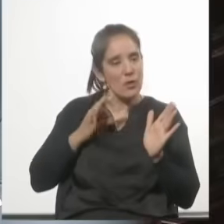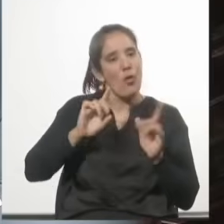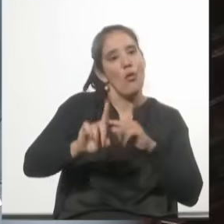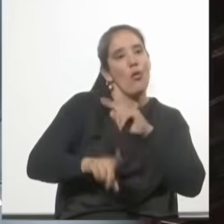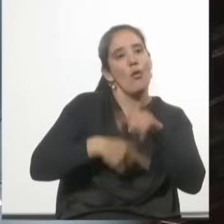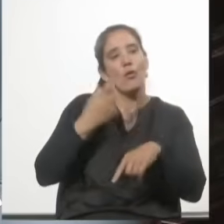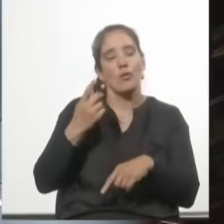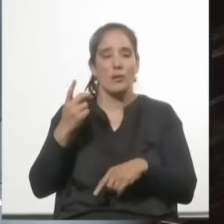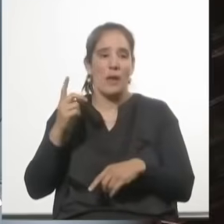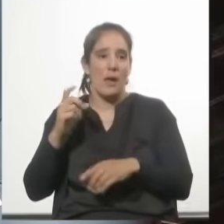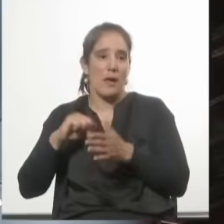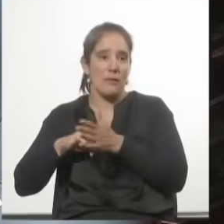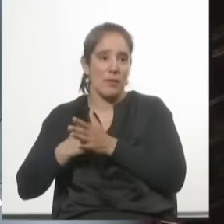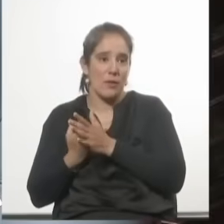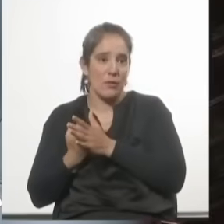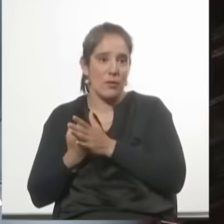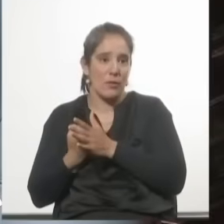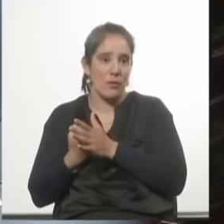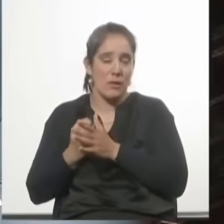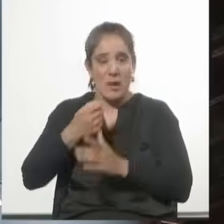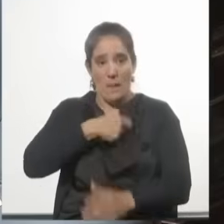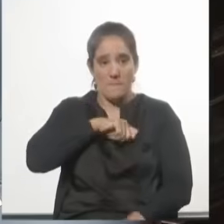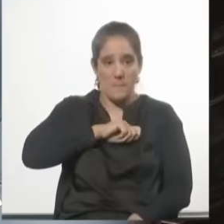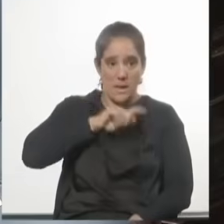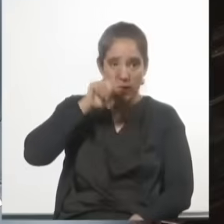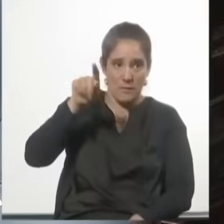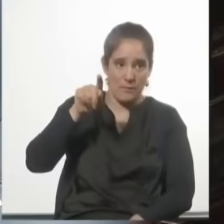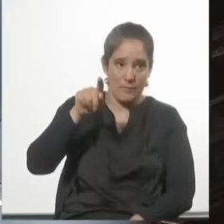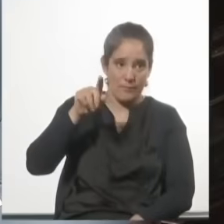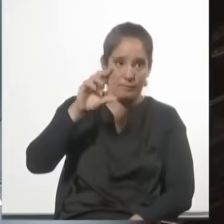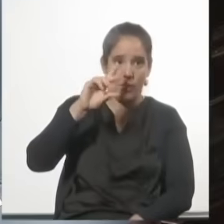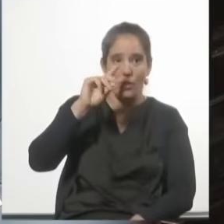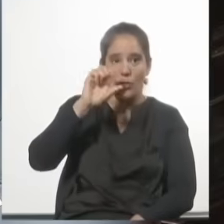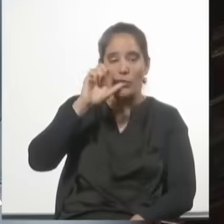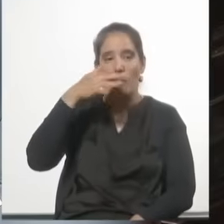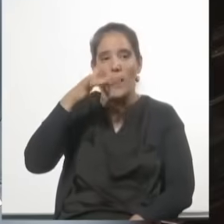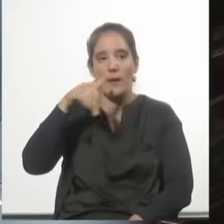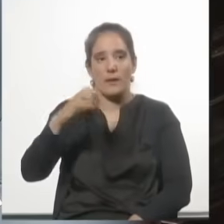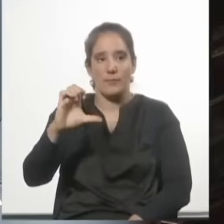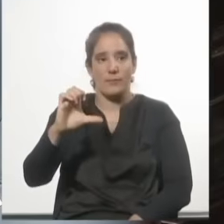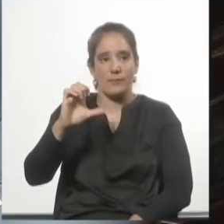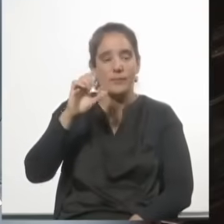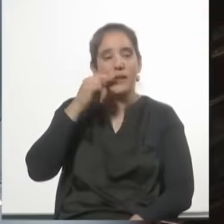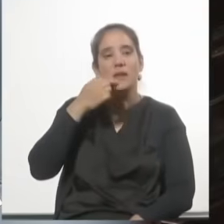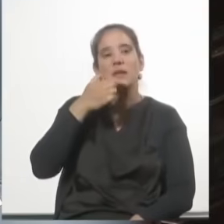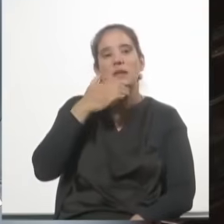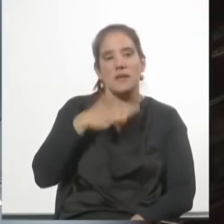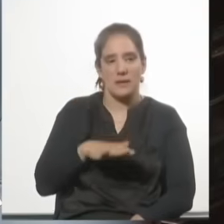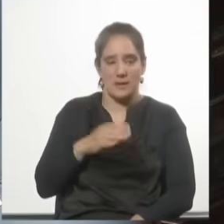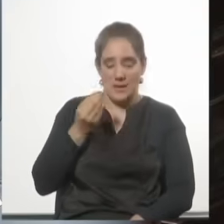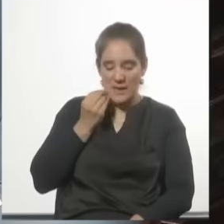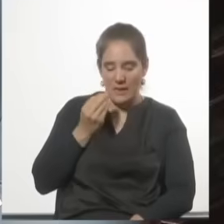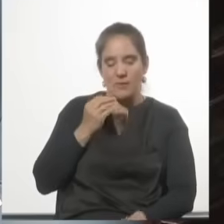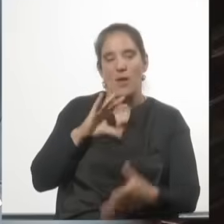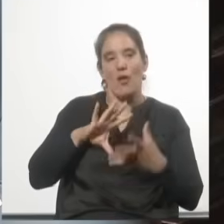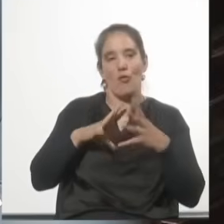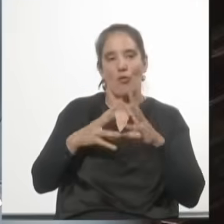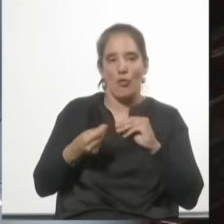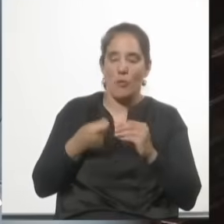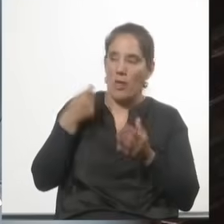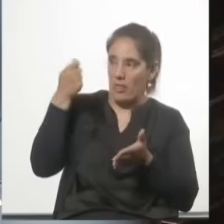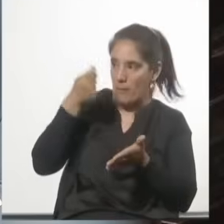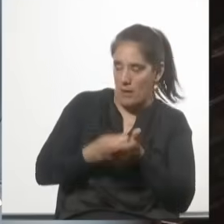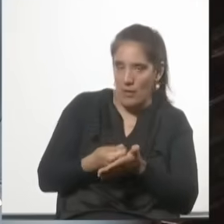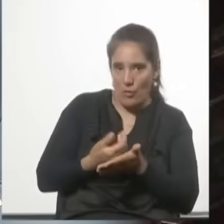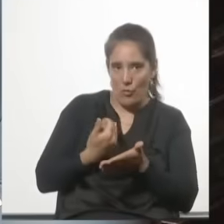bancaria confirmadora ubicada en el país del acreedor, en este caso Deutsche Bank. Es importante entender que dicho mecanismo de carta de